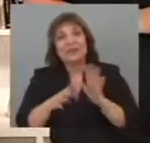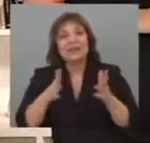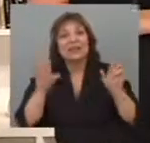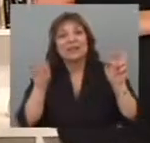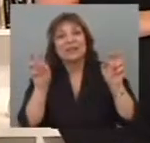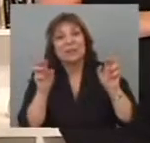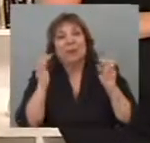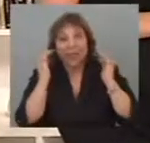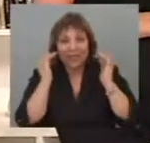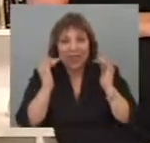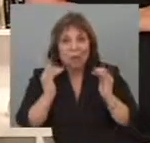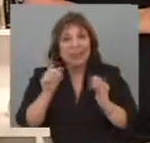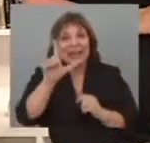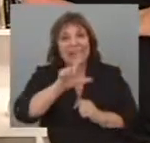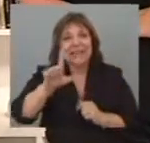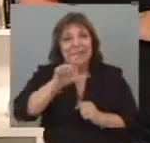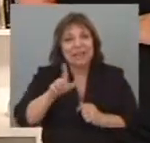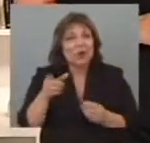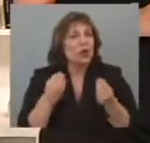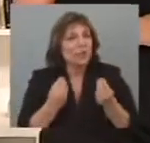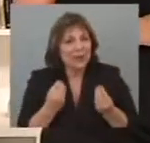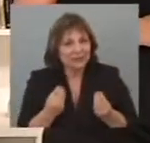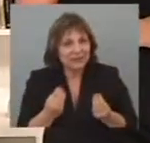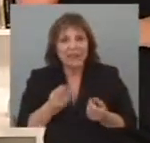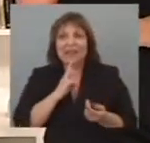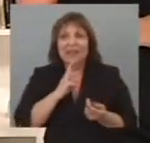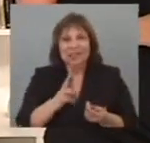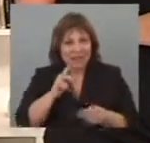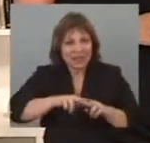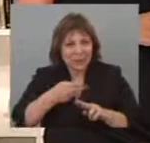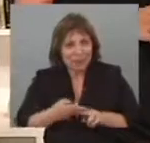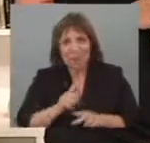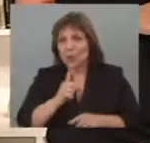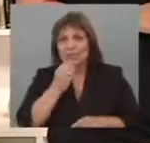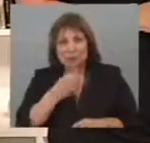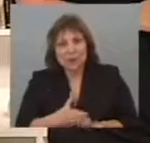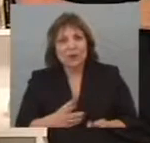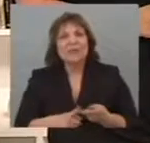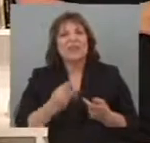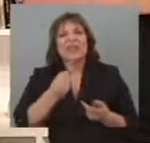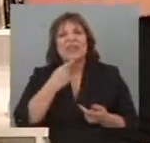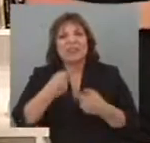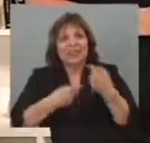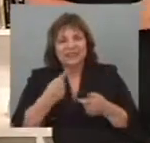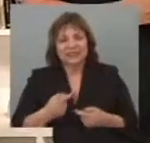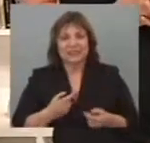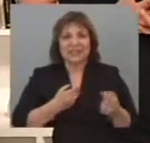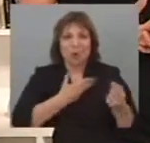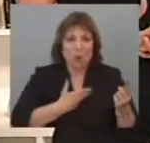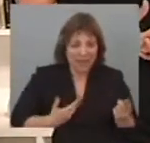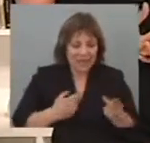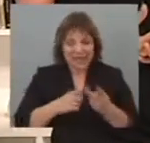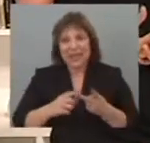la educación secundaria, principalmente. ¿Qué está pasando en los liceos? Los resultados, ustedes saben, no están siendo buenos. ¿Qué están diciendo los actores, tanto el gobierno como